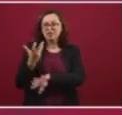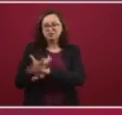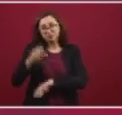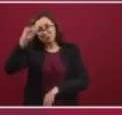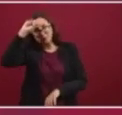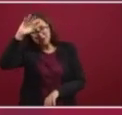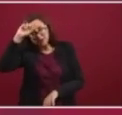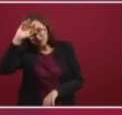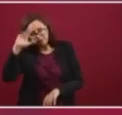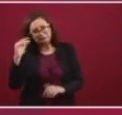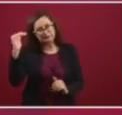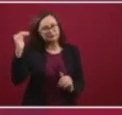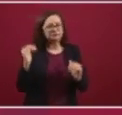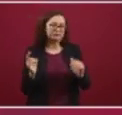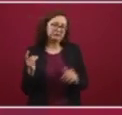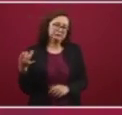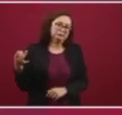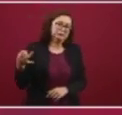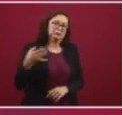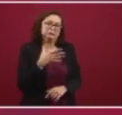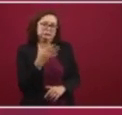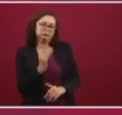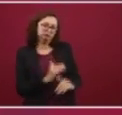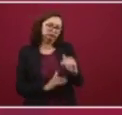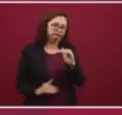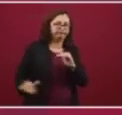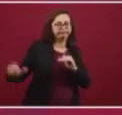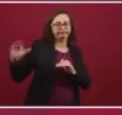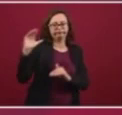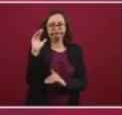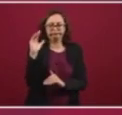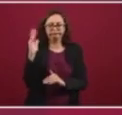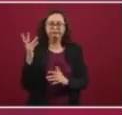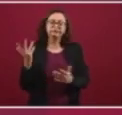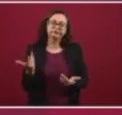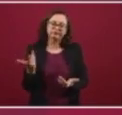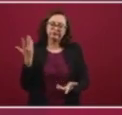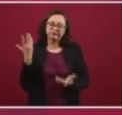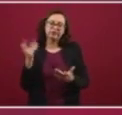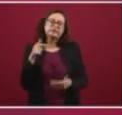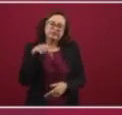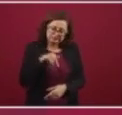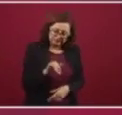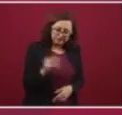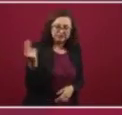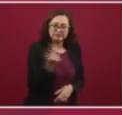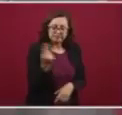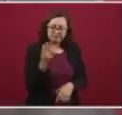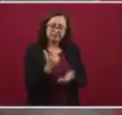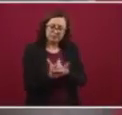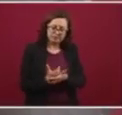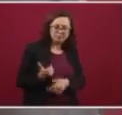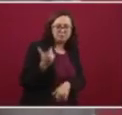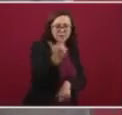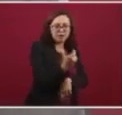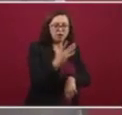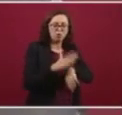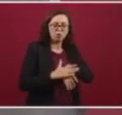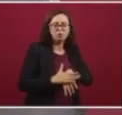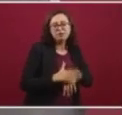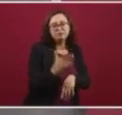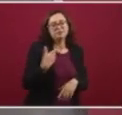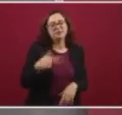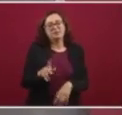diferencia, ¿sí? Hay que buscar que se les pague más, pero son